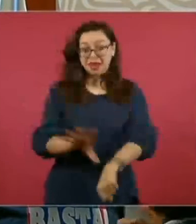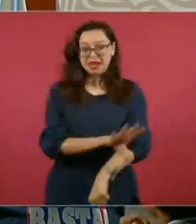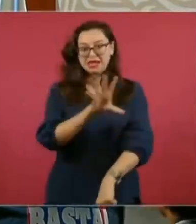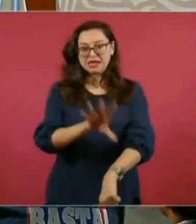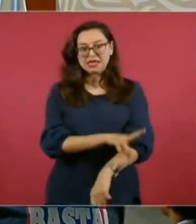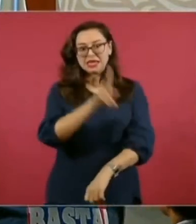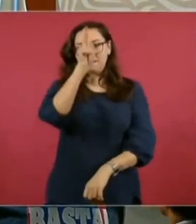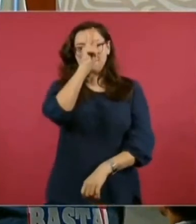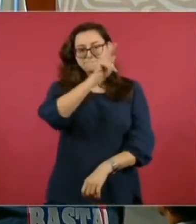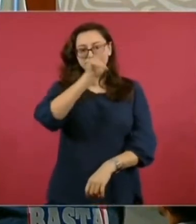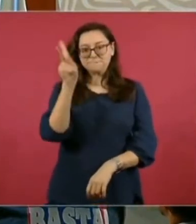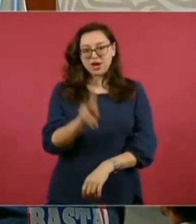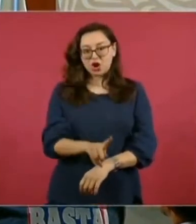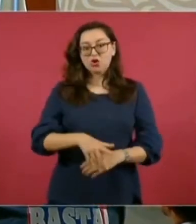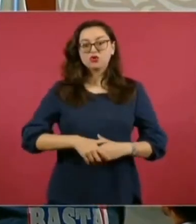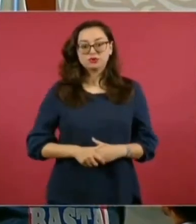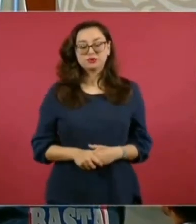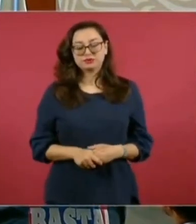La mandaron de allá.